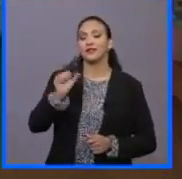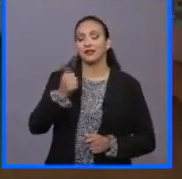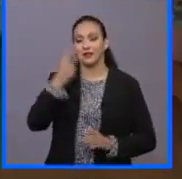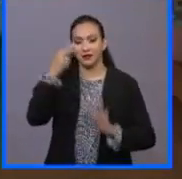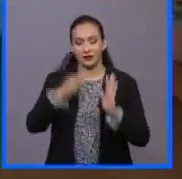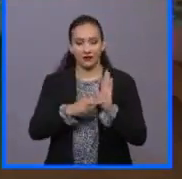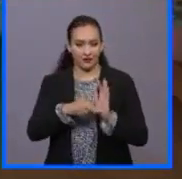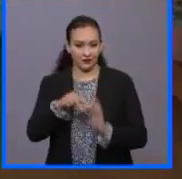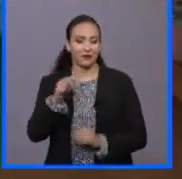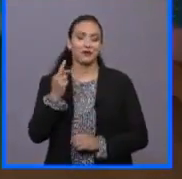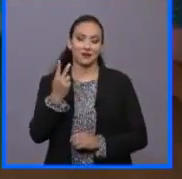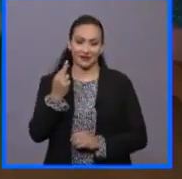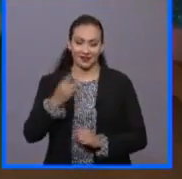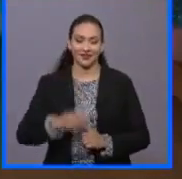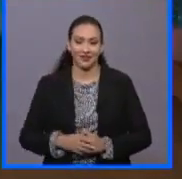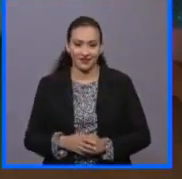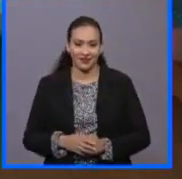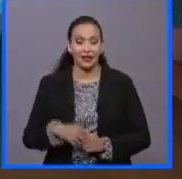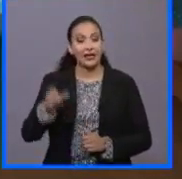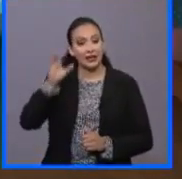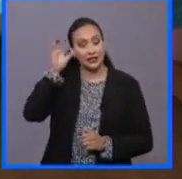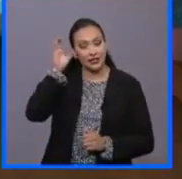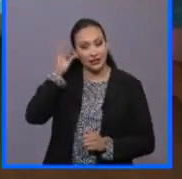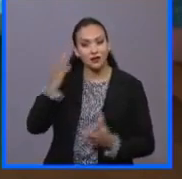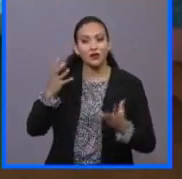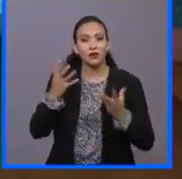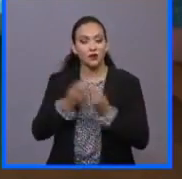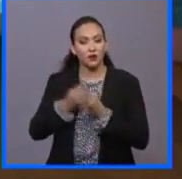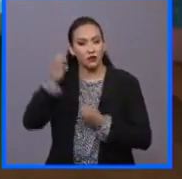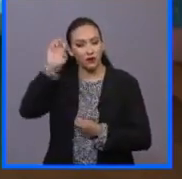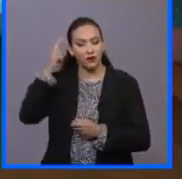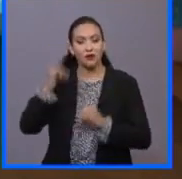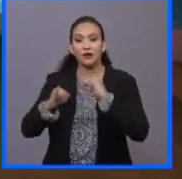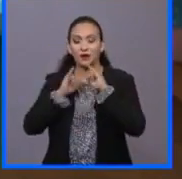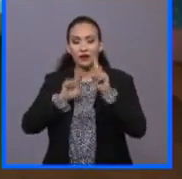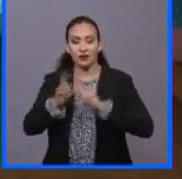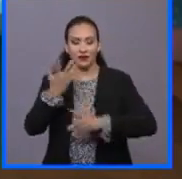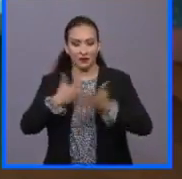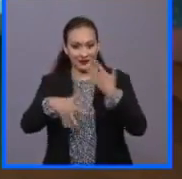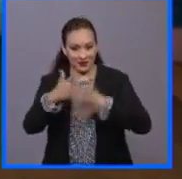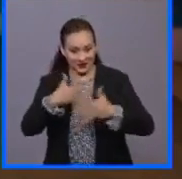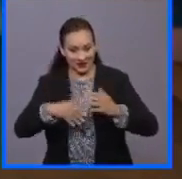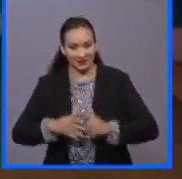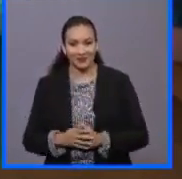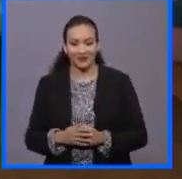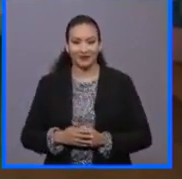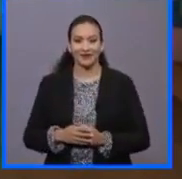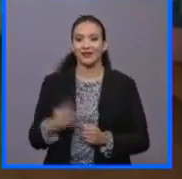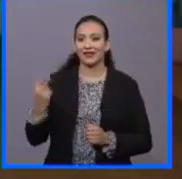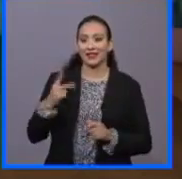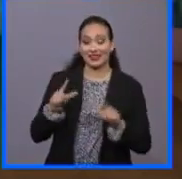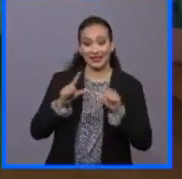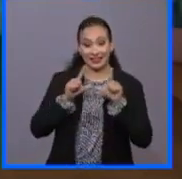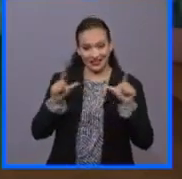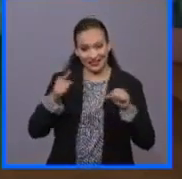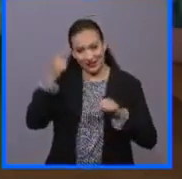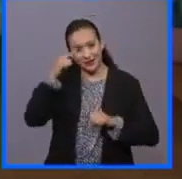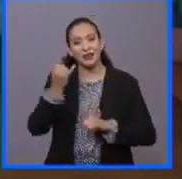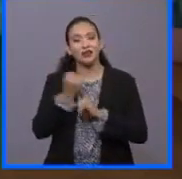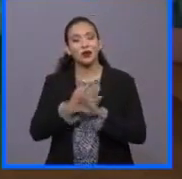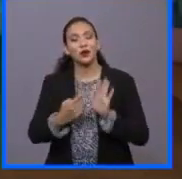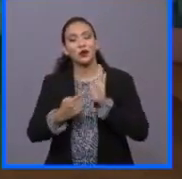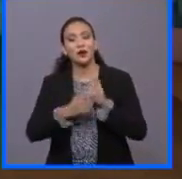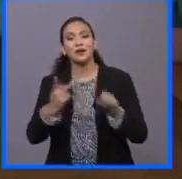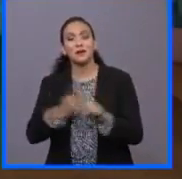agosto de 2025. Citlali Pérez y Ausiri Rostro en la interpretación en lengua de señas mexicana. Estamos listas